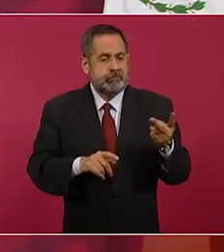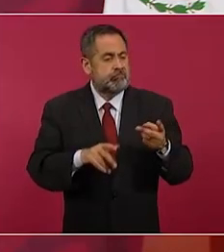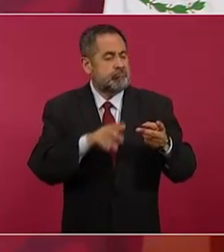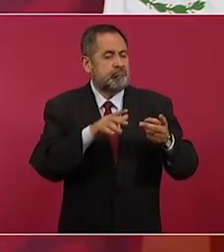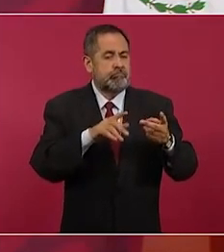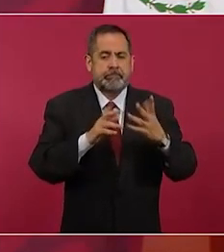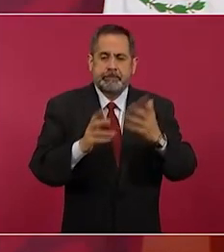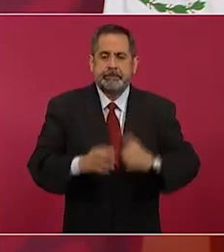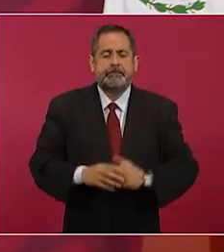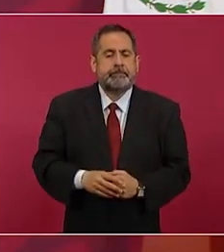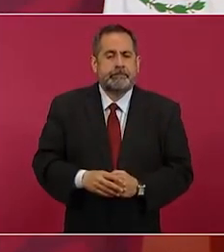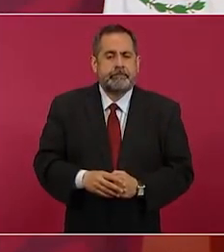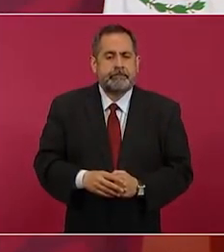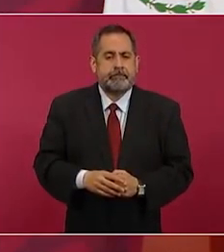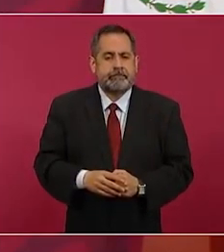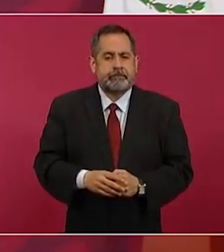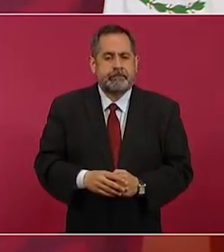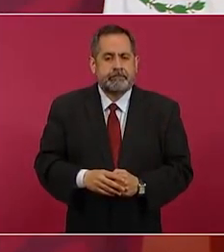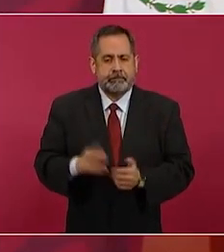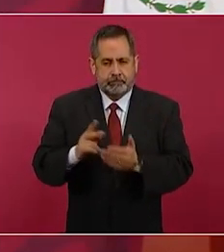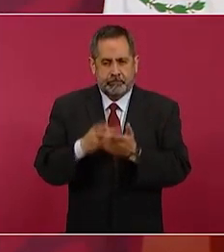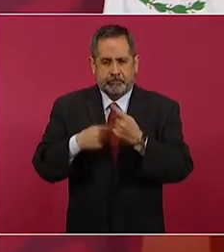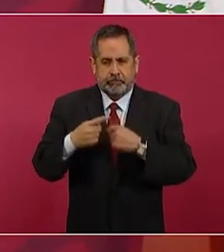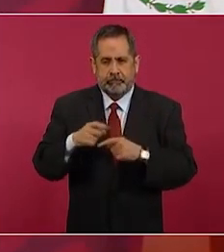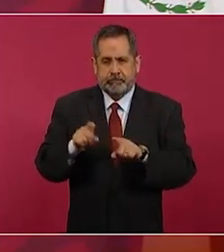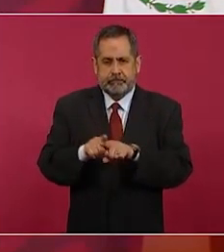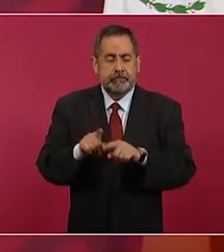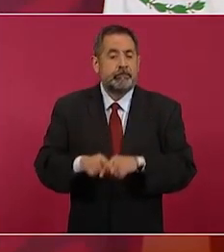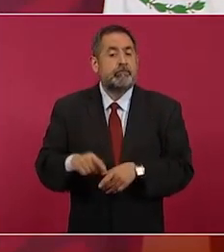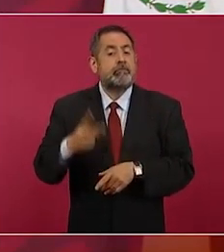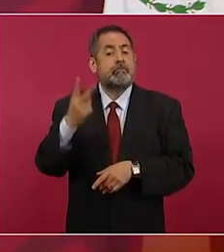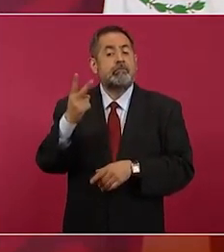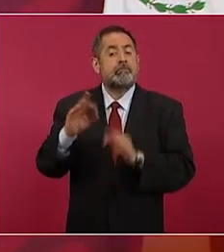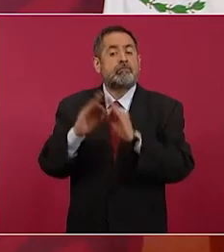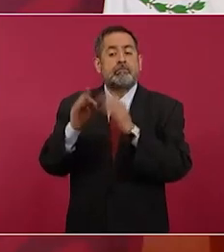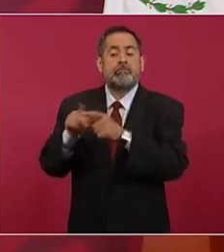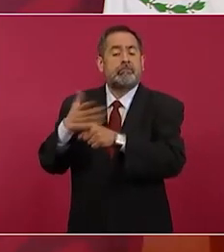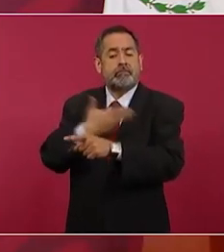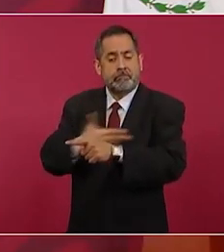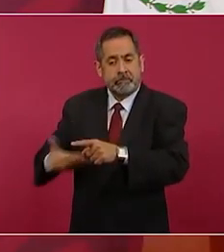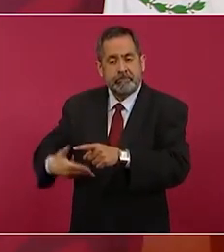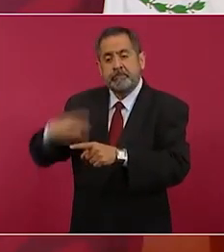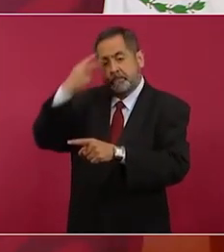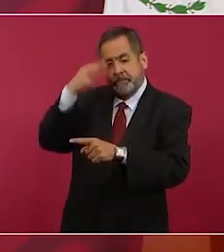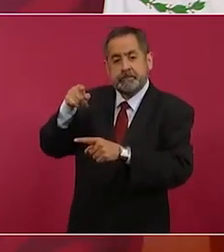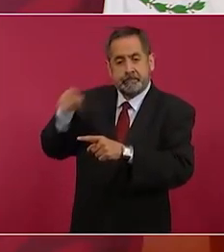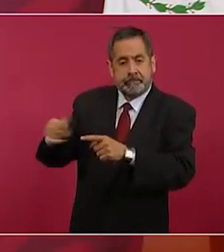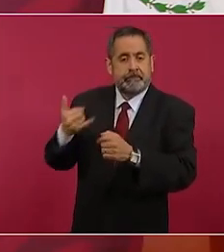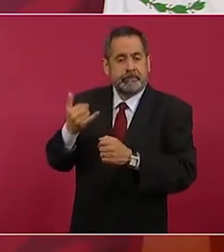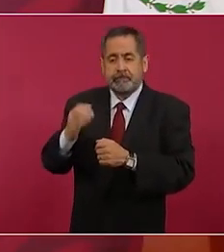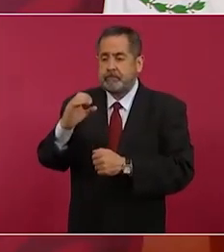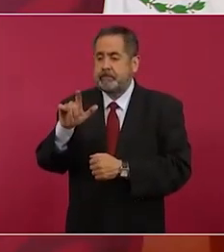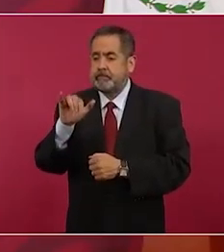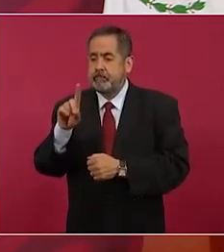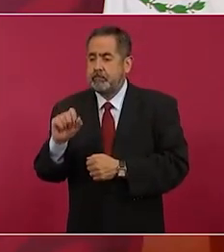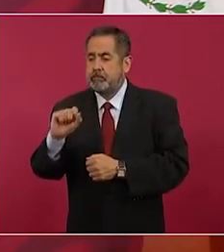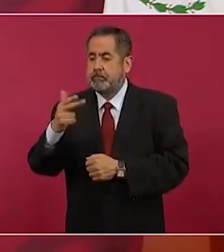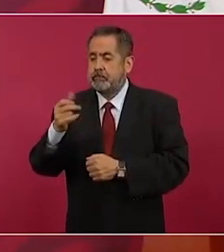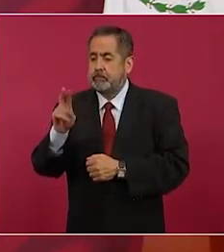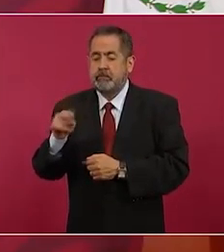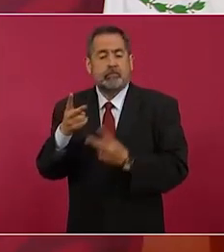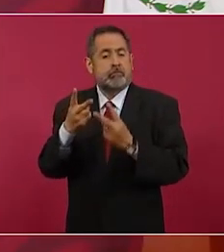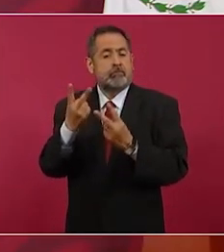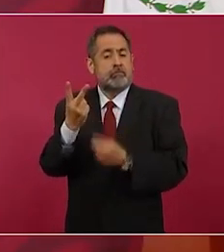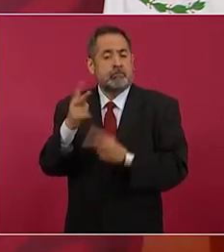Aquí hay dos formas que utilizan tanto el presidente de la República Mexicana como la doctora Claudia Sheinbaum. Hay dos